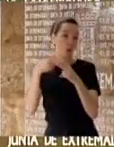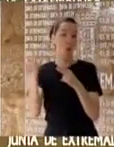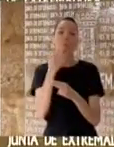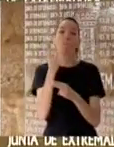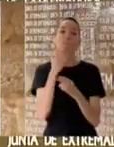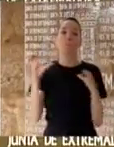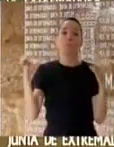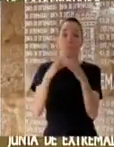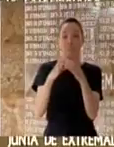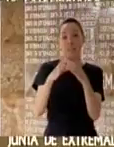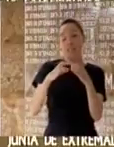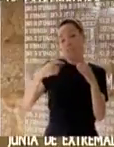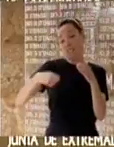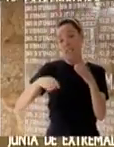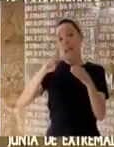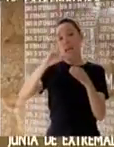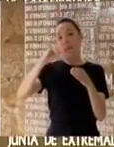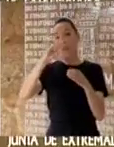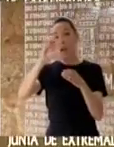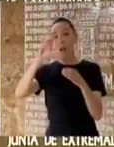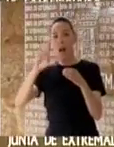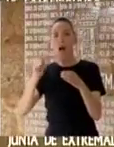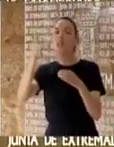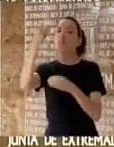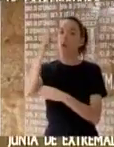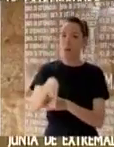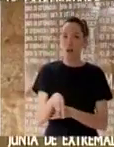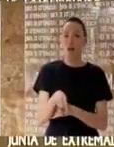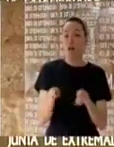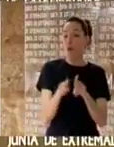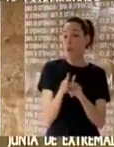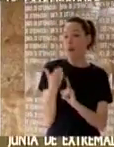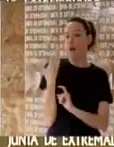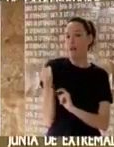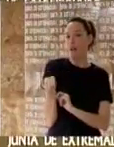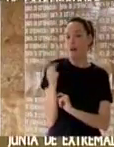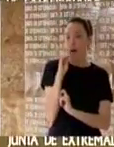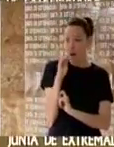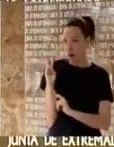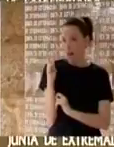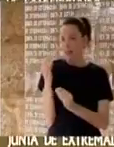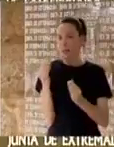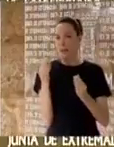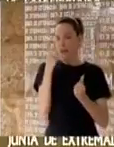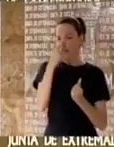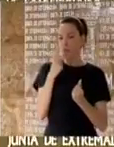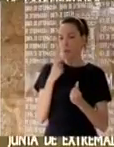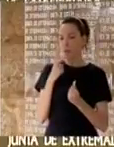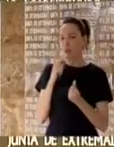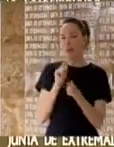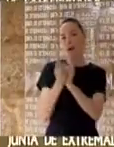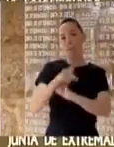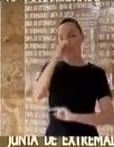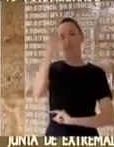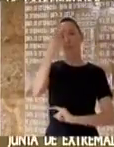del señor Rivera, pues efectivamente pasara, como vimos ayer, de una actitud mucho más atolondrada a una actitud mucho más